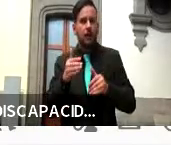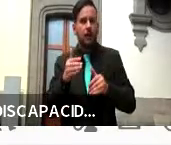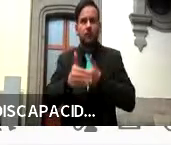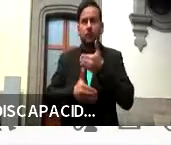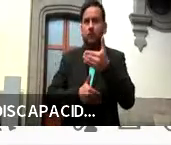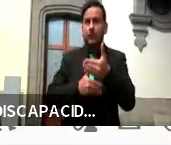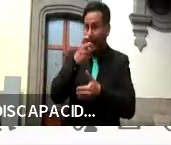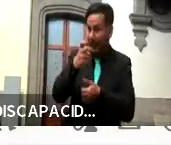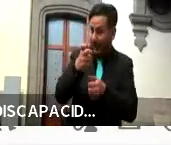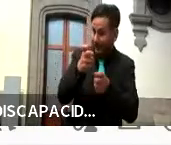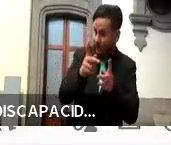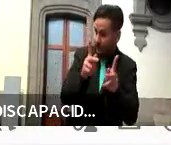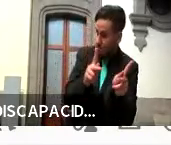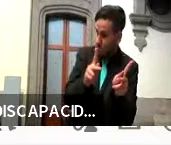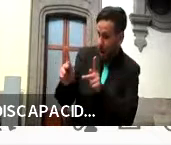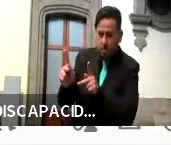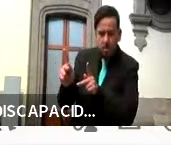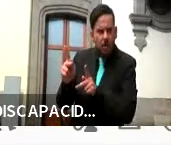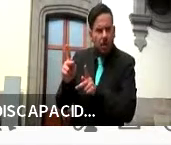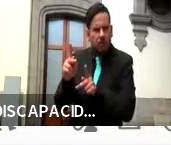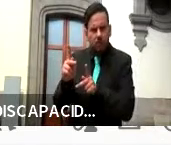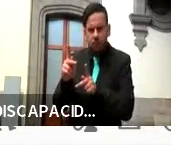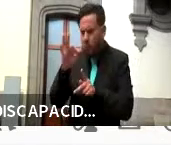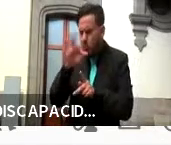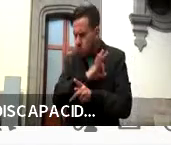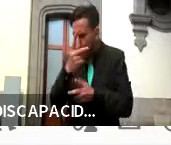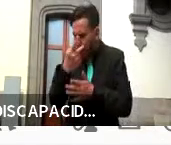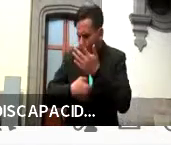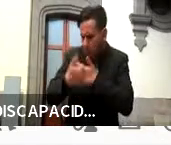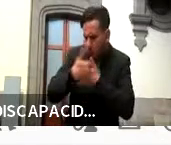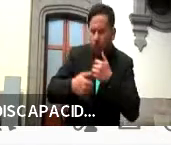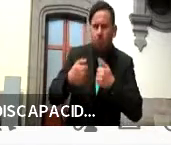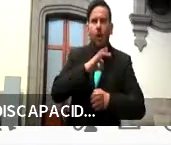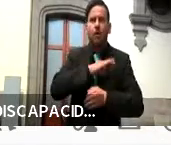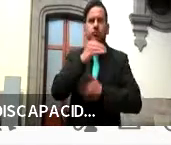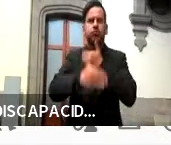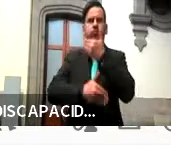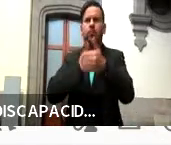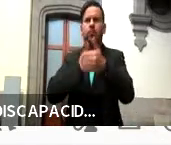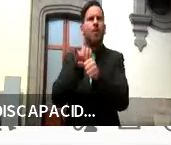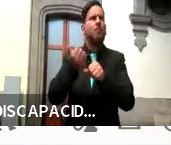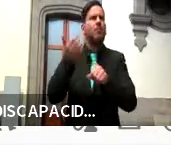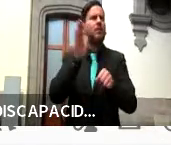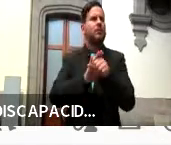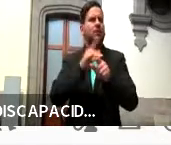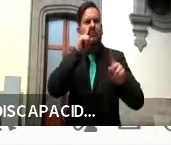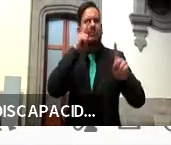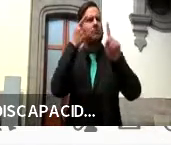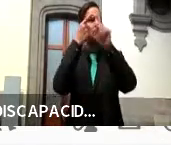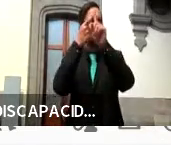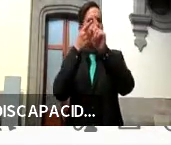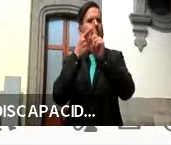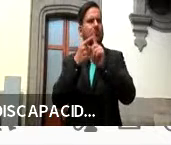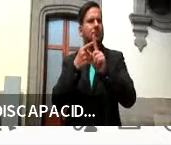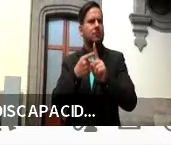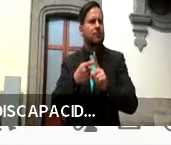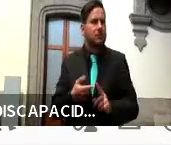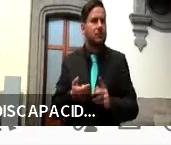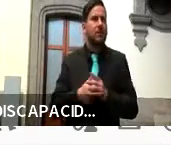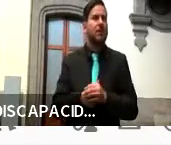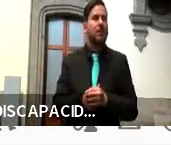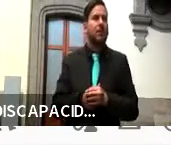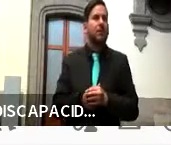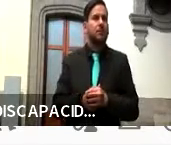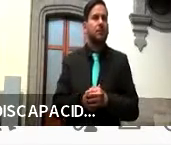plan pueda traspasar administraciones concretas y pueda proyectarse a un nivel de